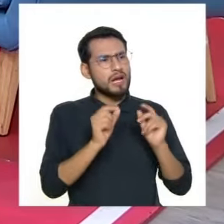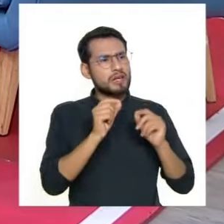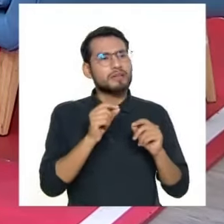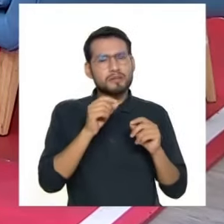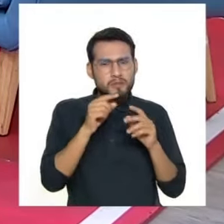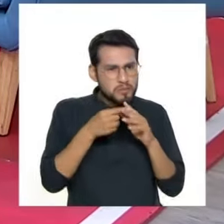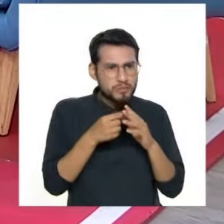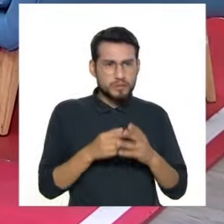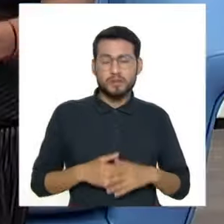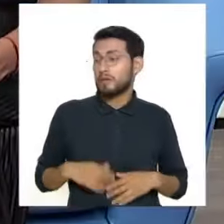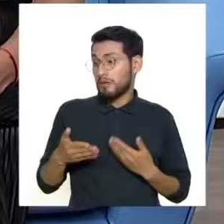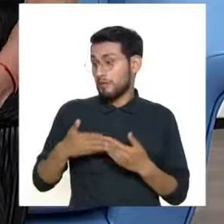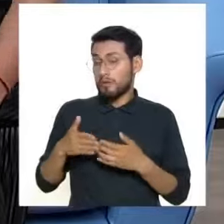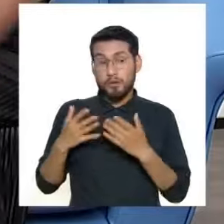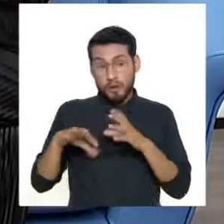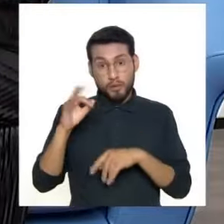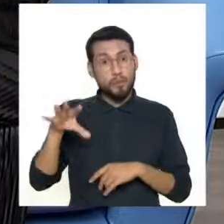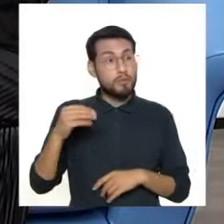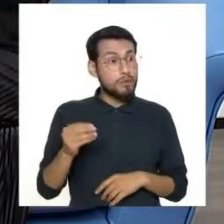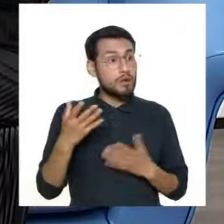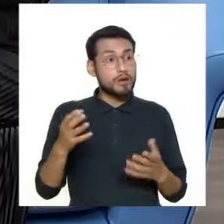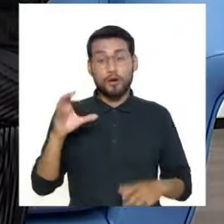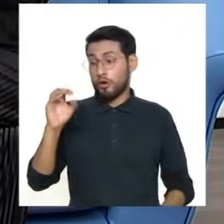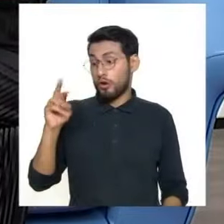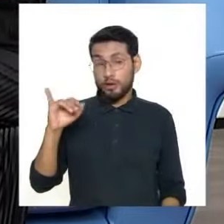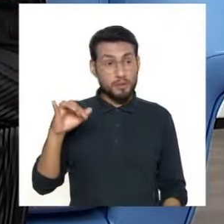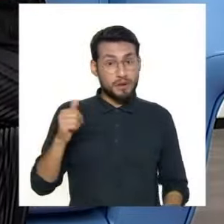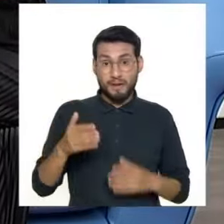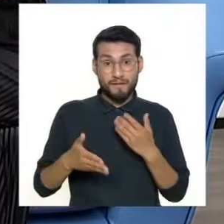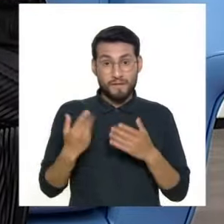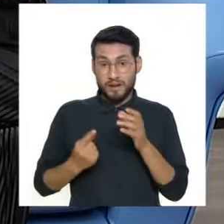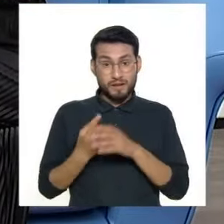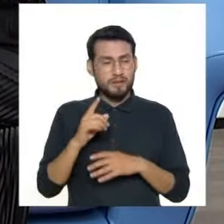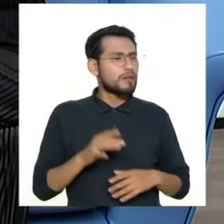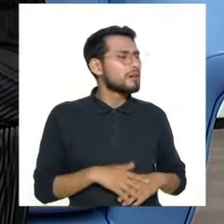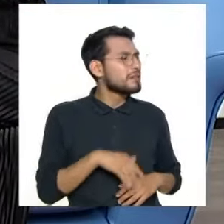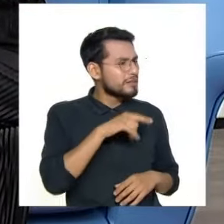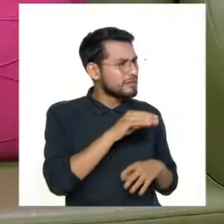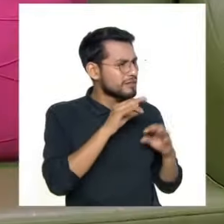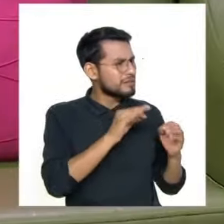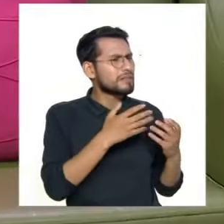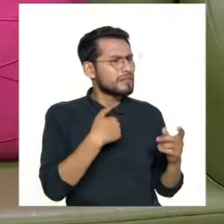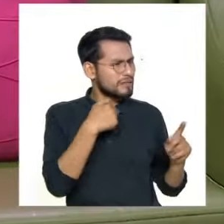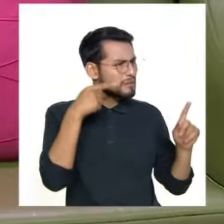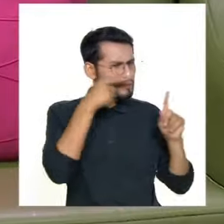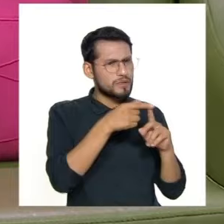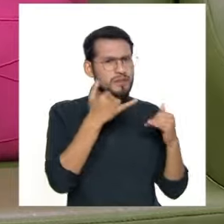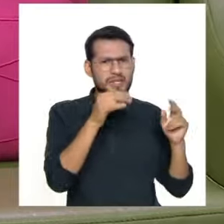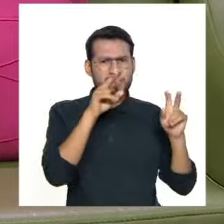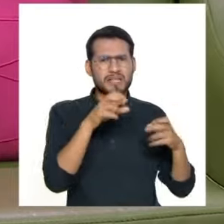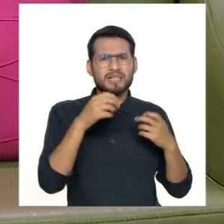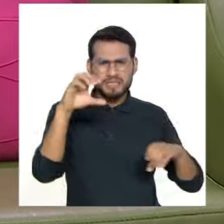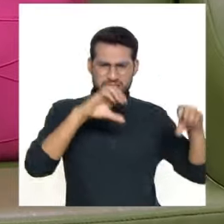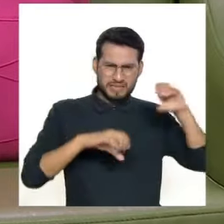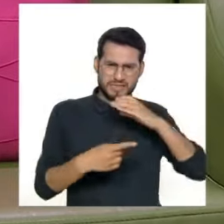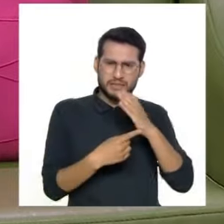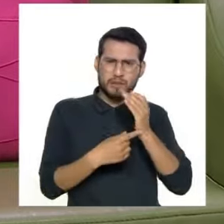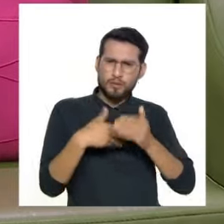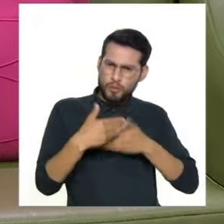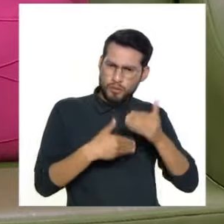su inicio porque hay que ser más fácil para el diagnóstico porque la colonoscopía no es tan sencilla bien Mira sí hacia eso va o sea esta este tema de la ciencia va